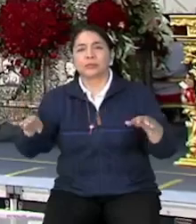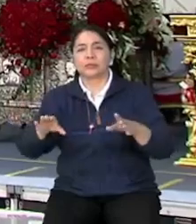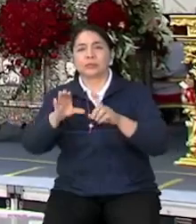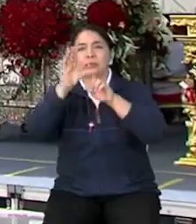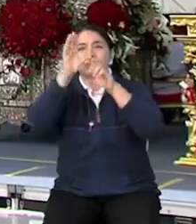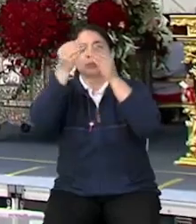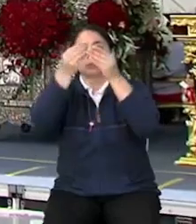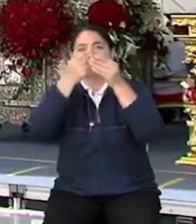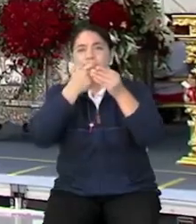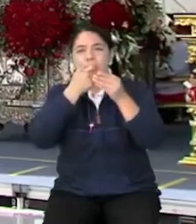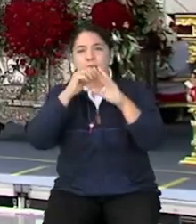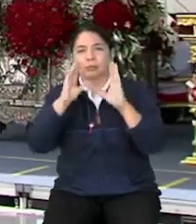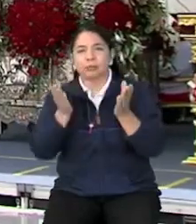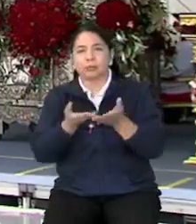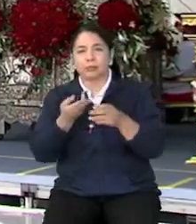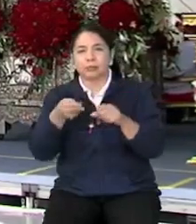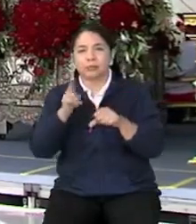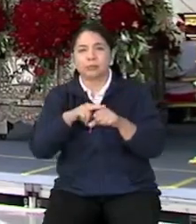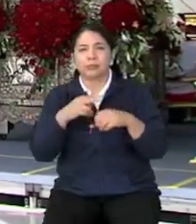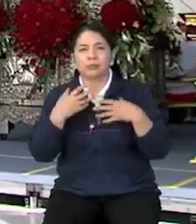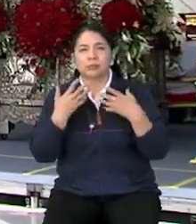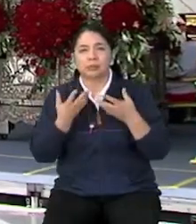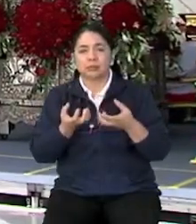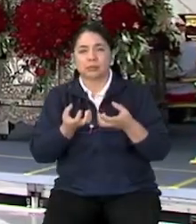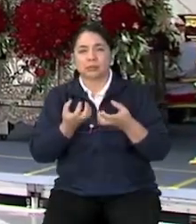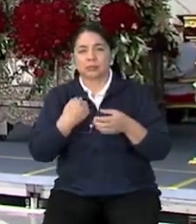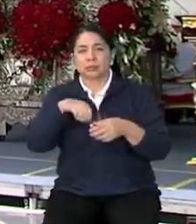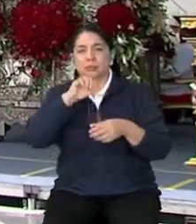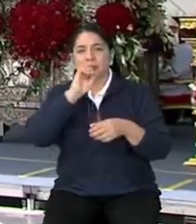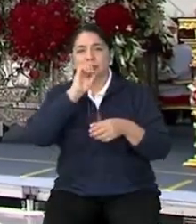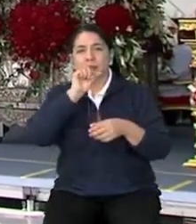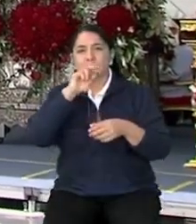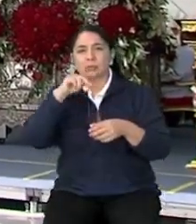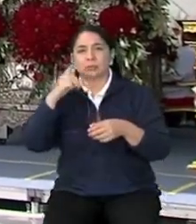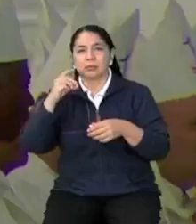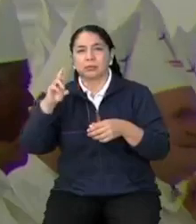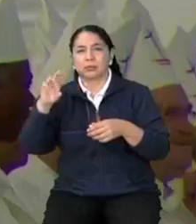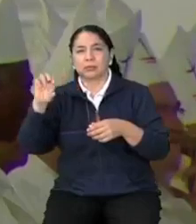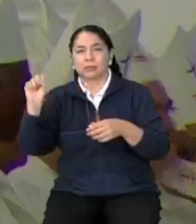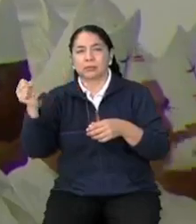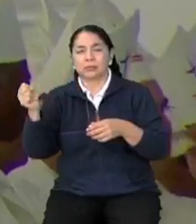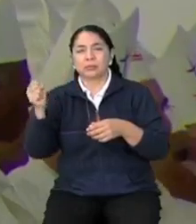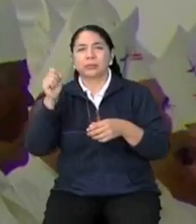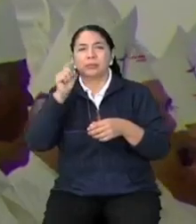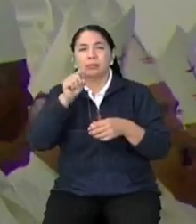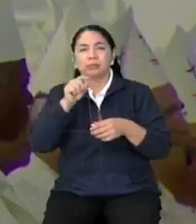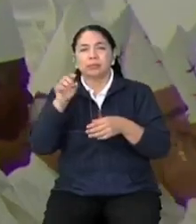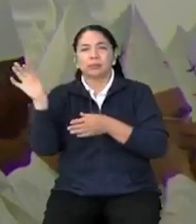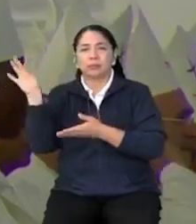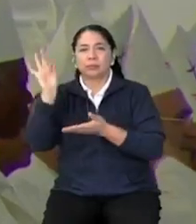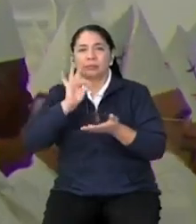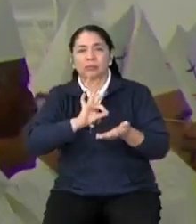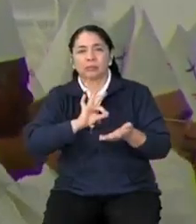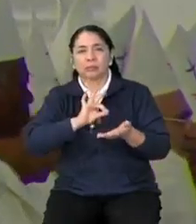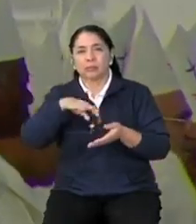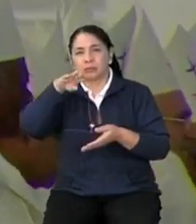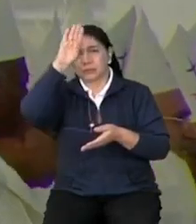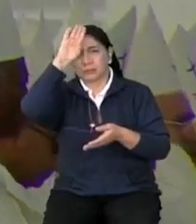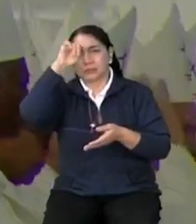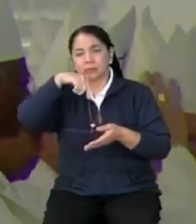internacional querido monseñor Andrés carrascosa nuncio apostólico en el